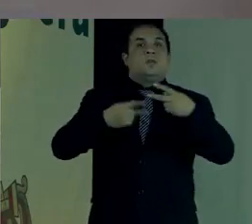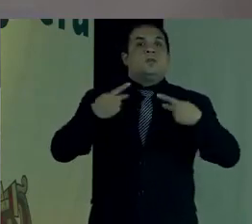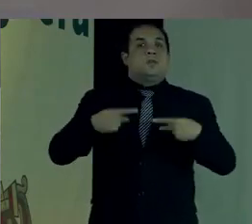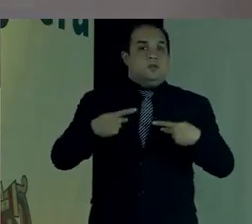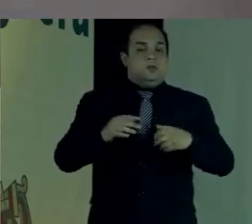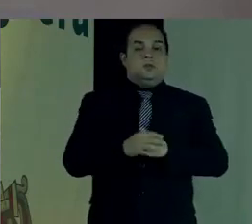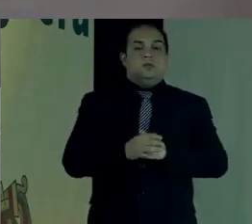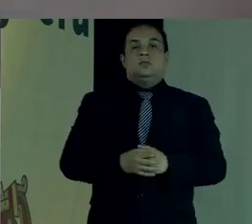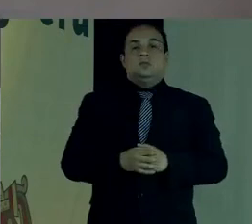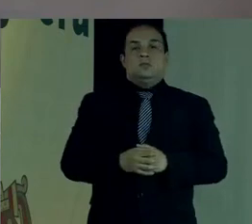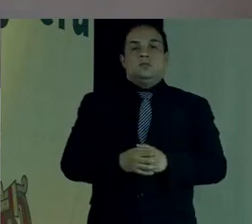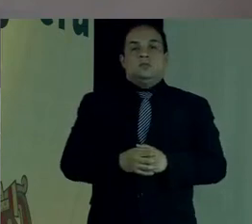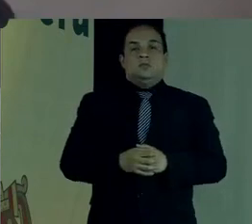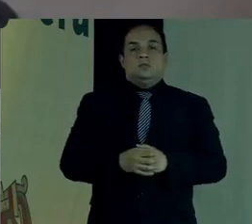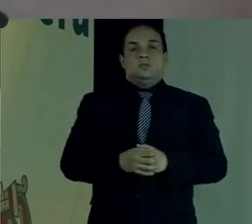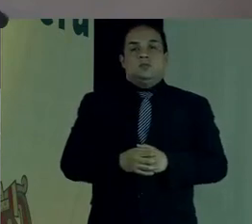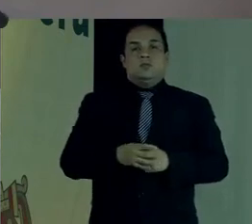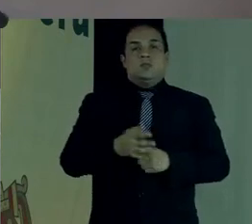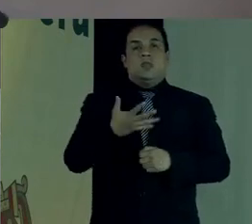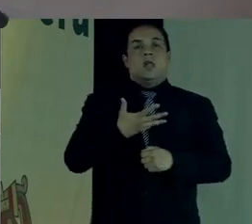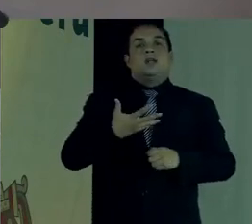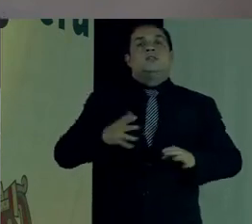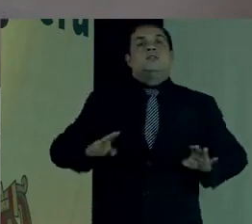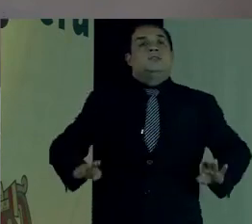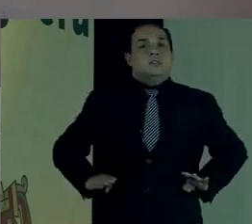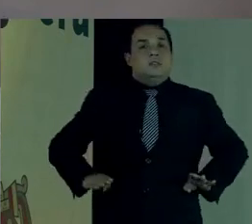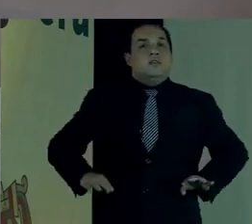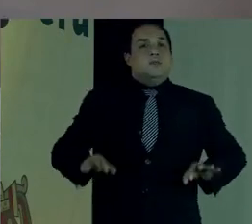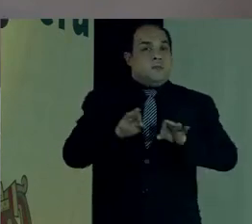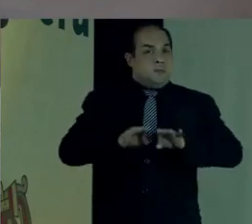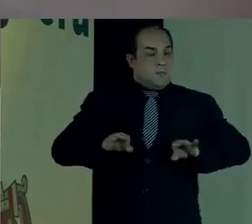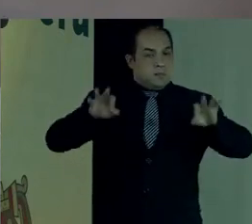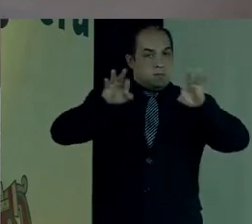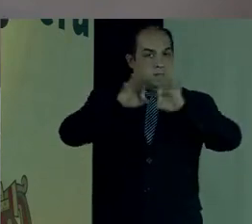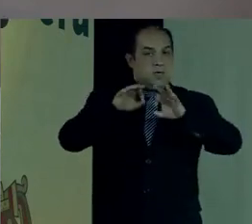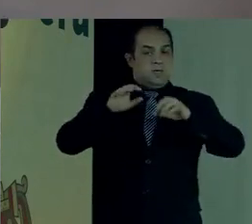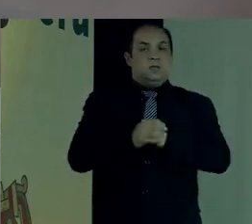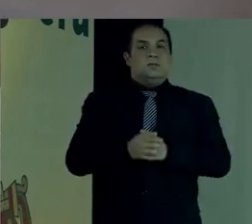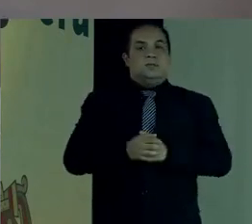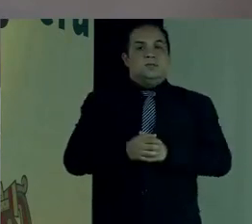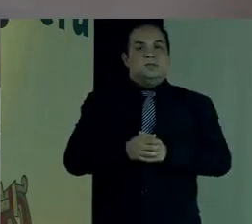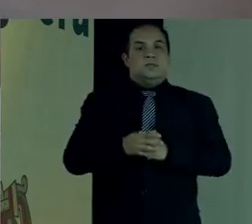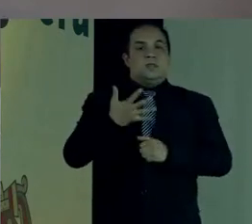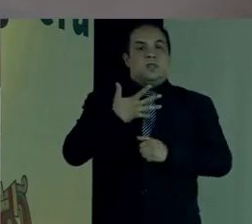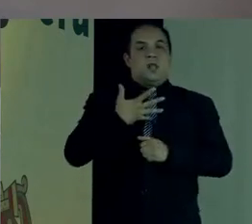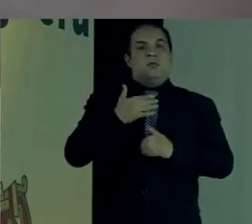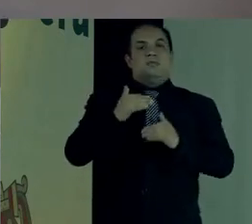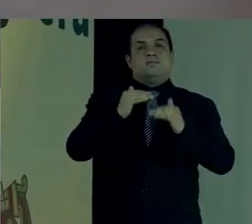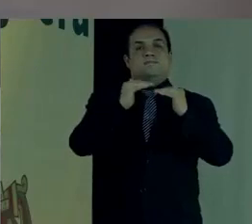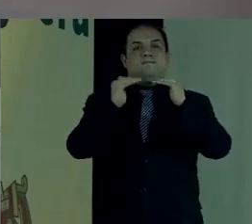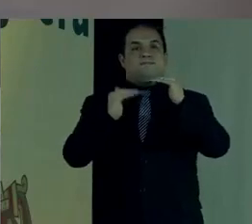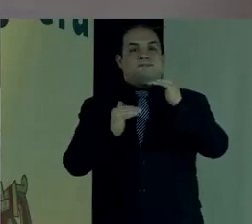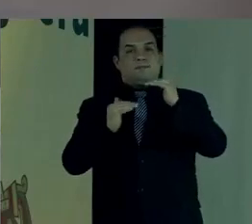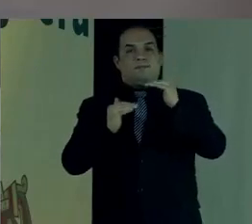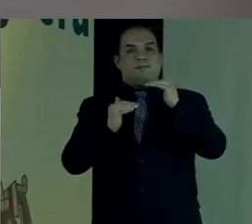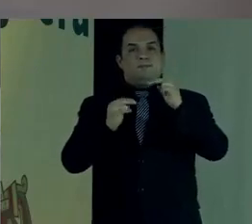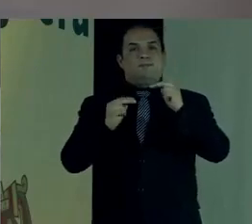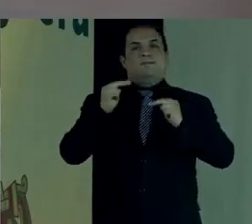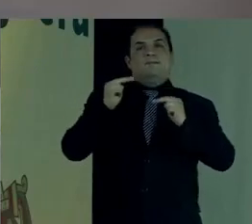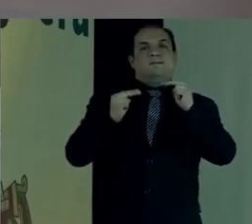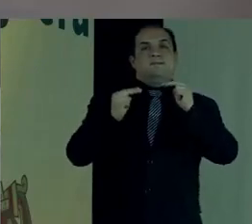los seres humanos con una característica muy importante los enfrentamos en desigualdad de condiciones